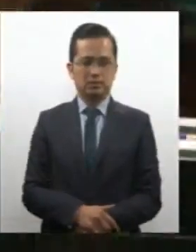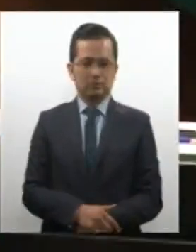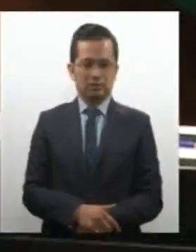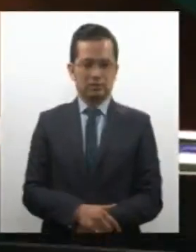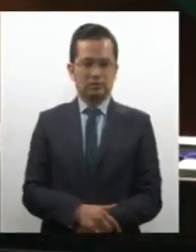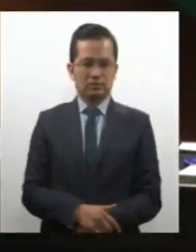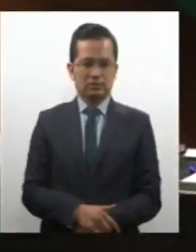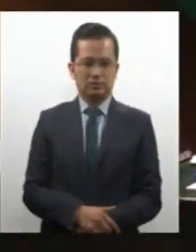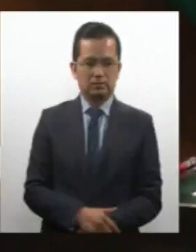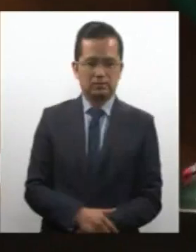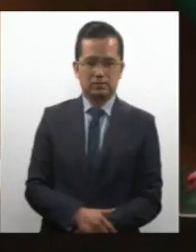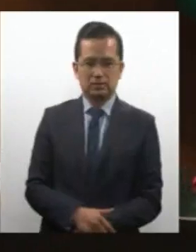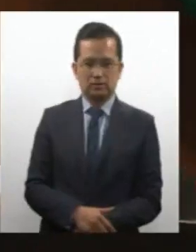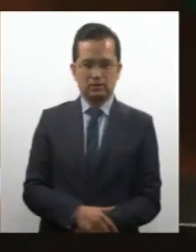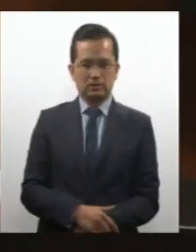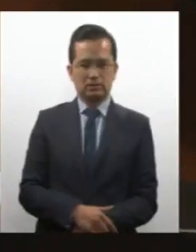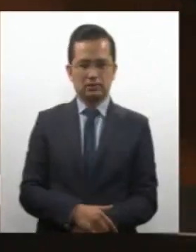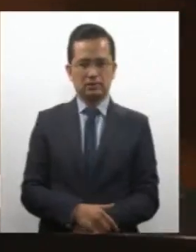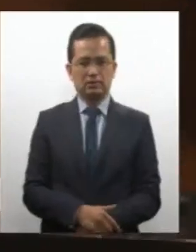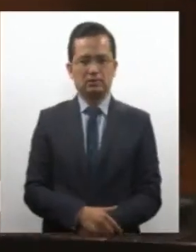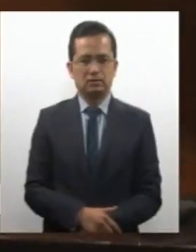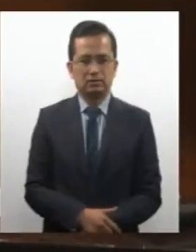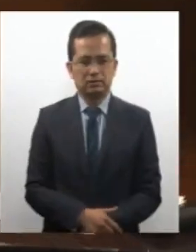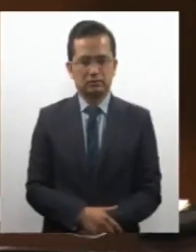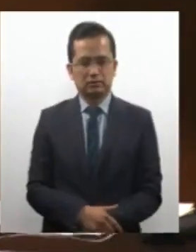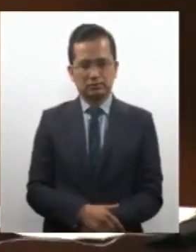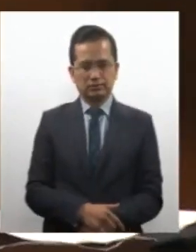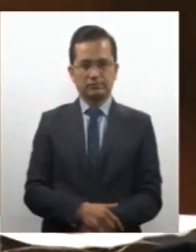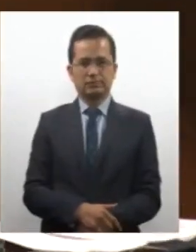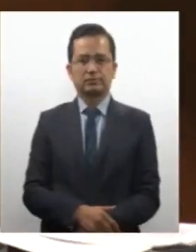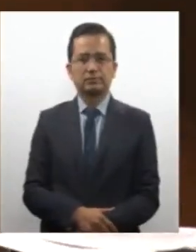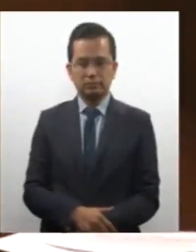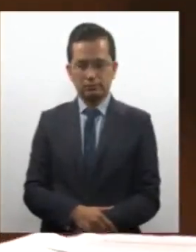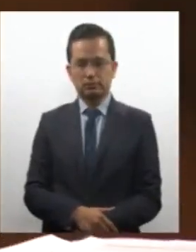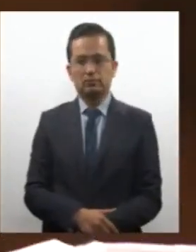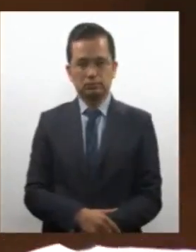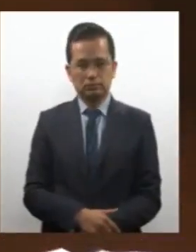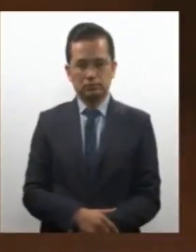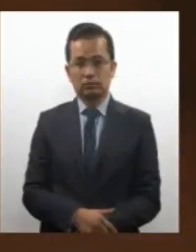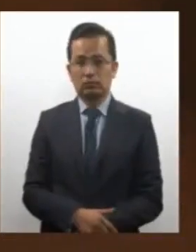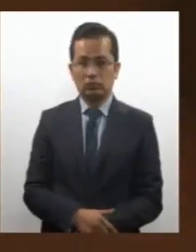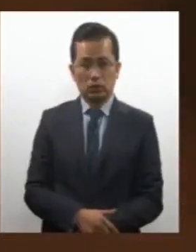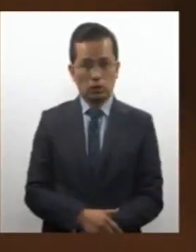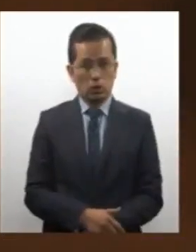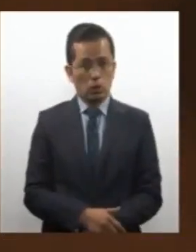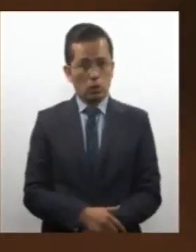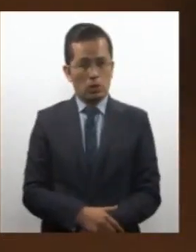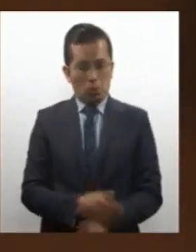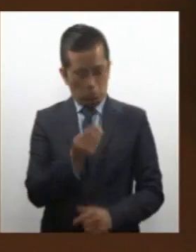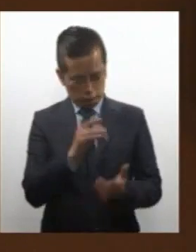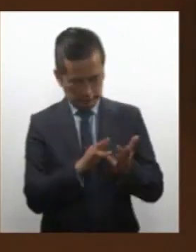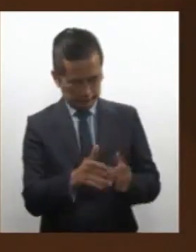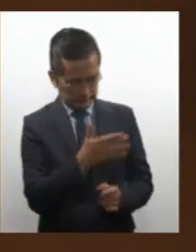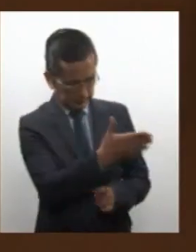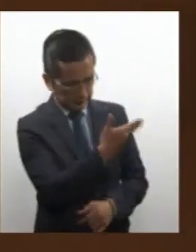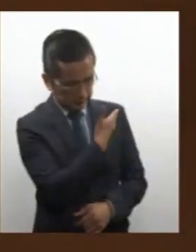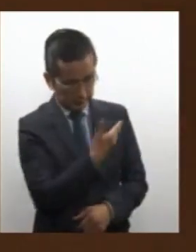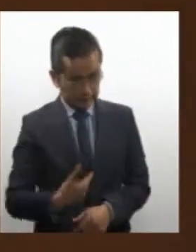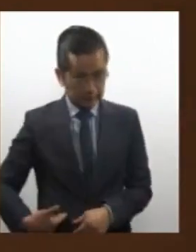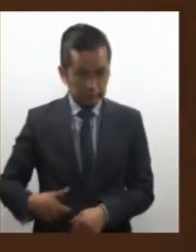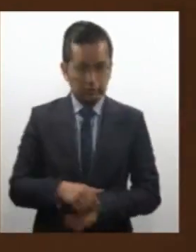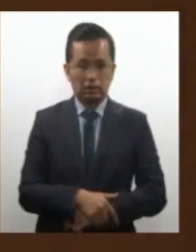Muchas gracias, presidenta. La verdad, ese es un tema de la mayor relevancia para la salud de los mexicanos.